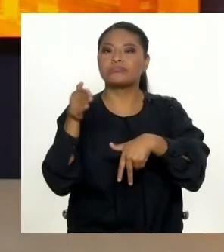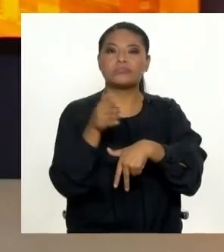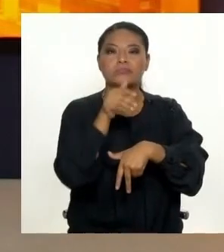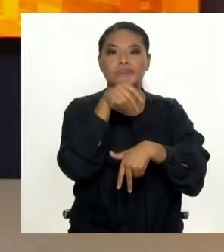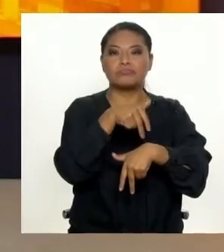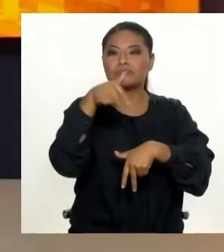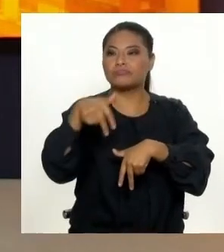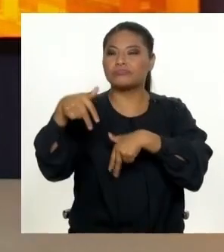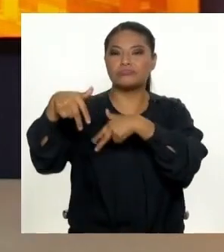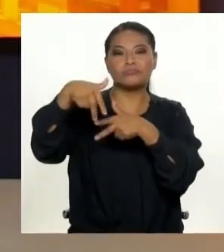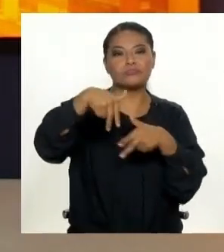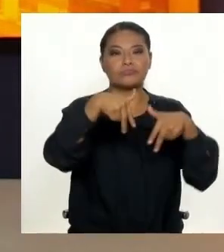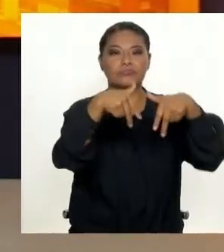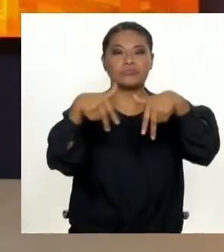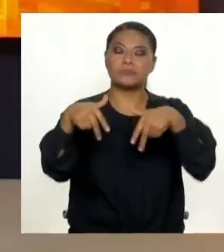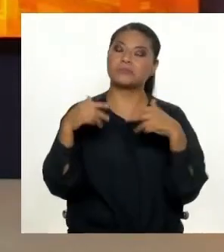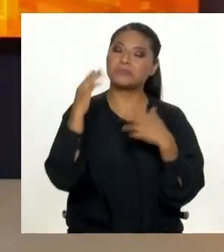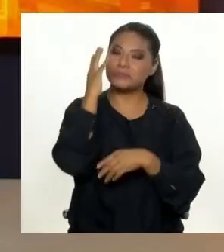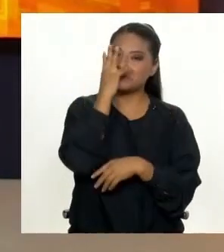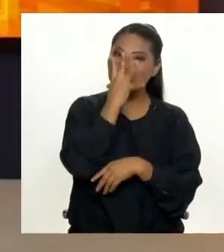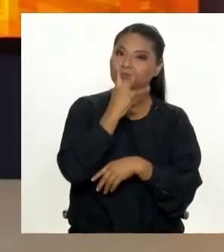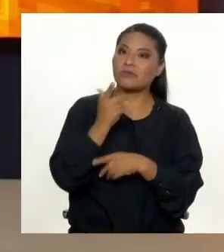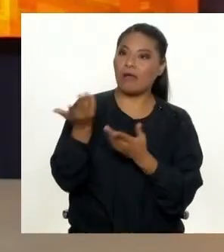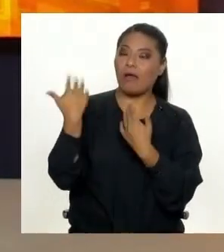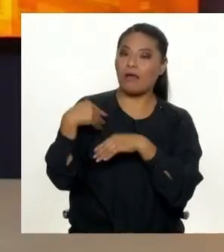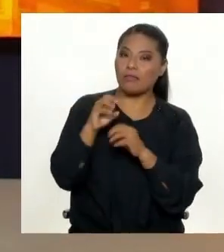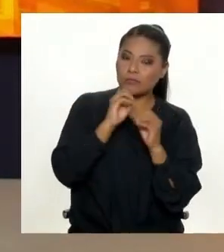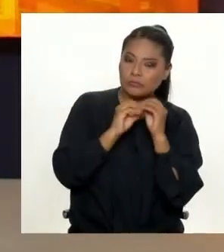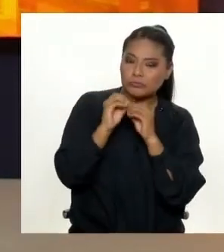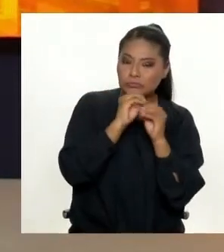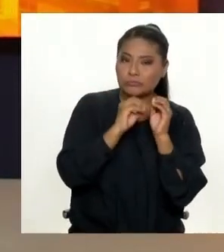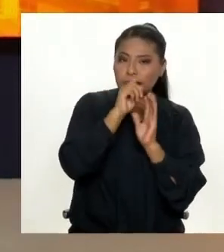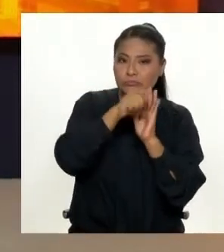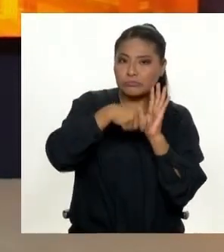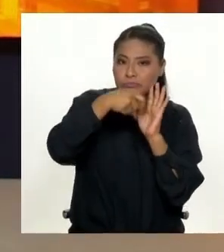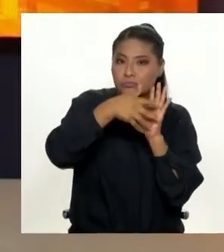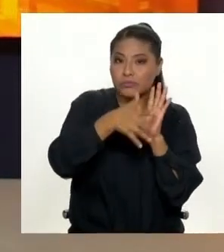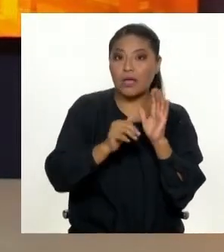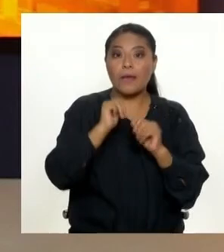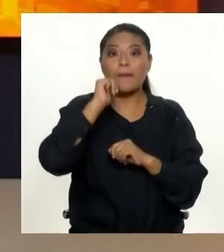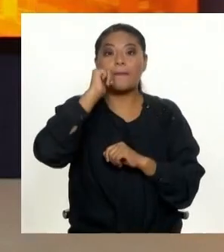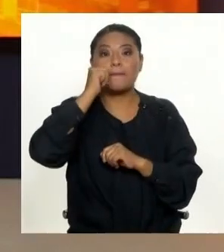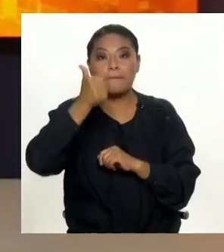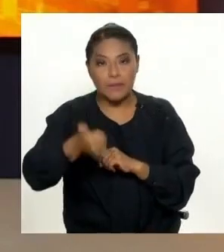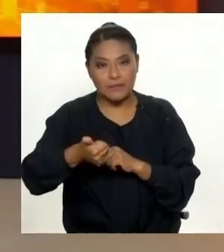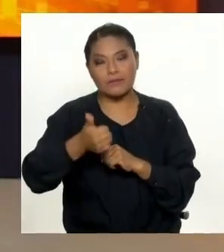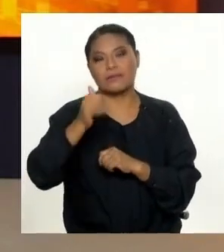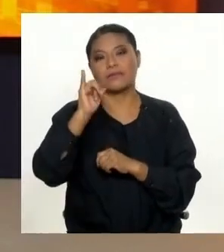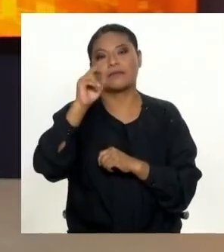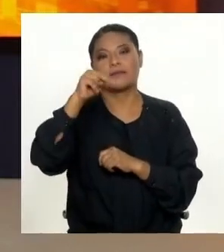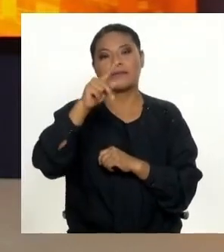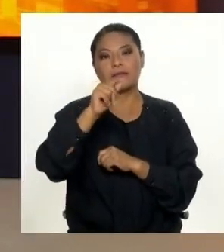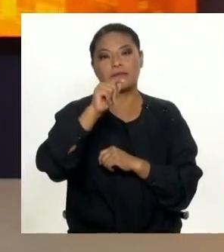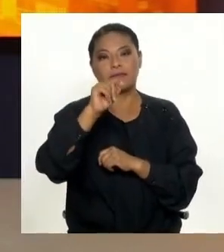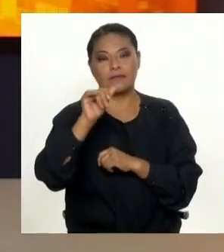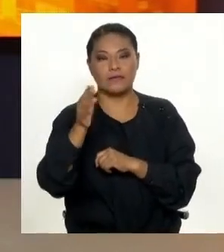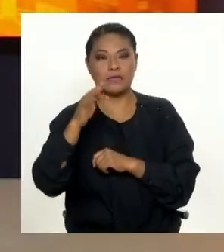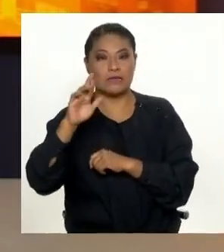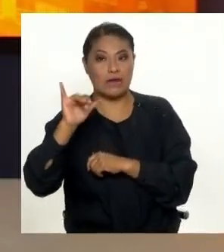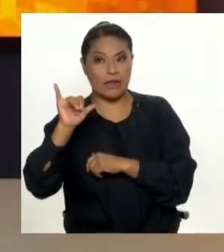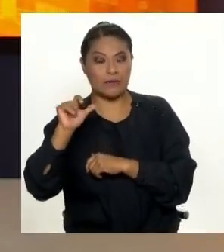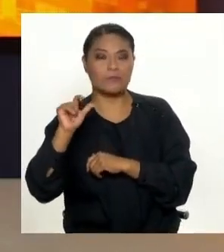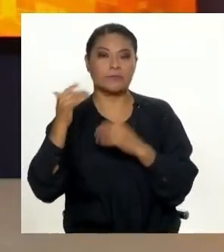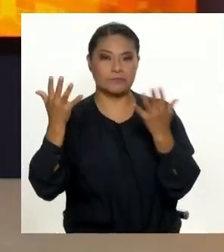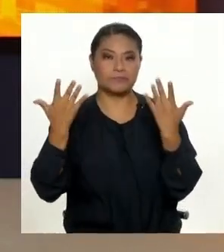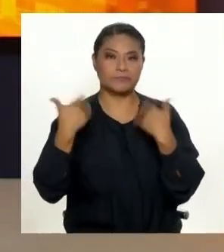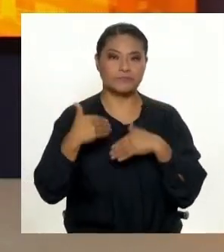por este gran trabajo y esta preparación previa que ha habido a la fiesta de mañana, el Inti Raymi. De Perú para el mundo.